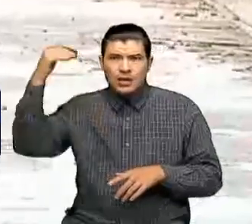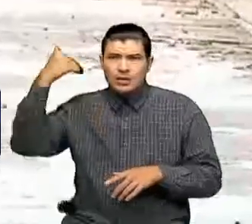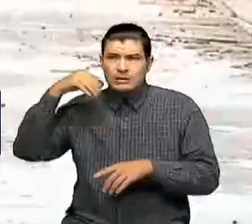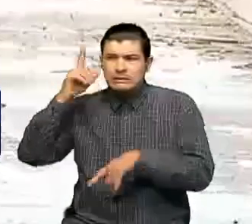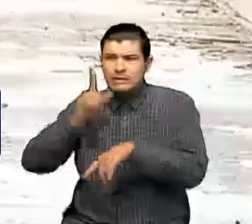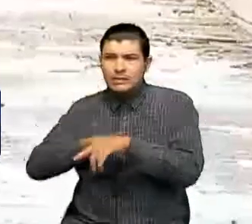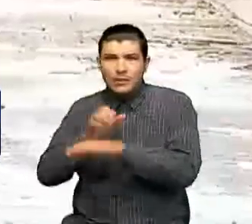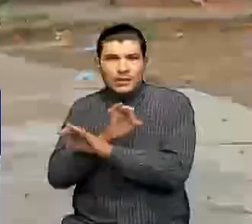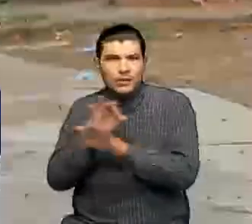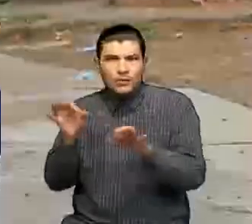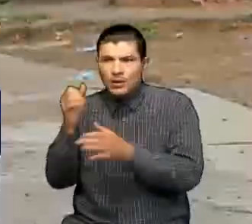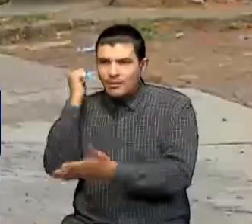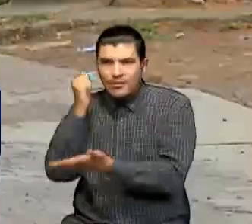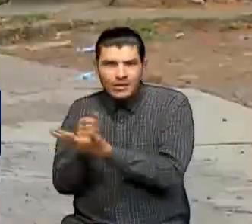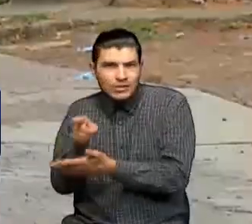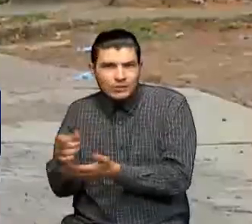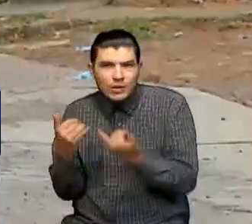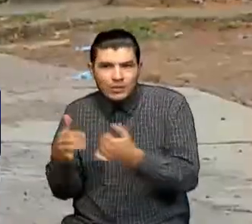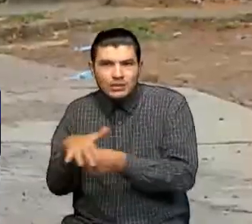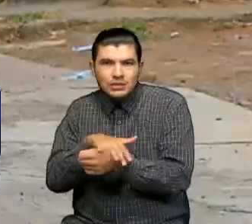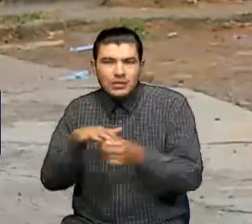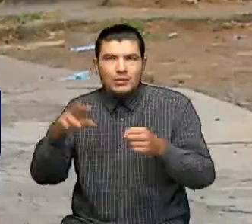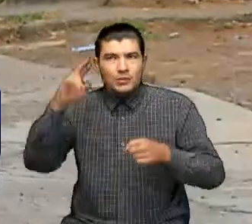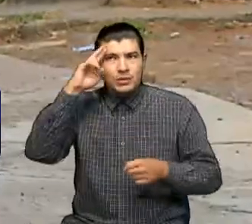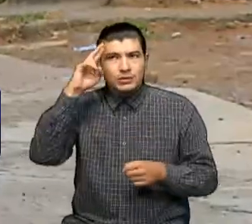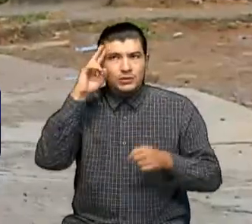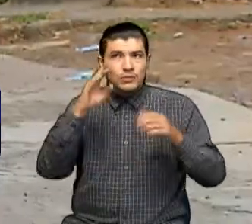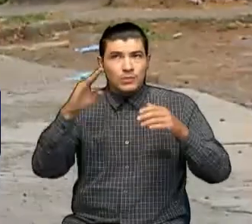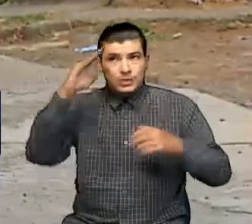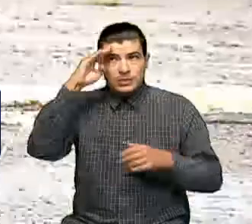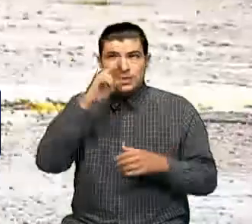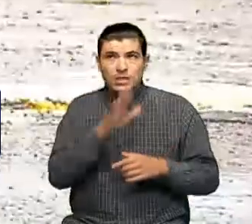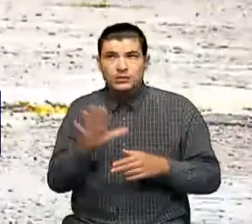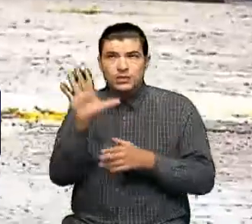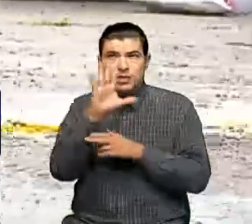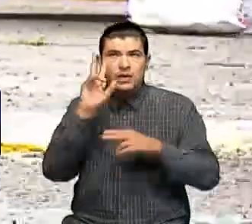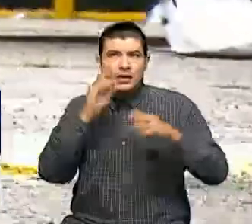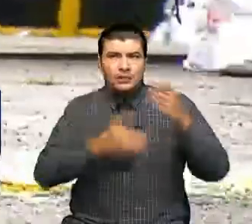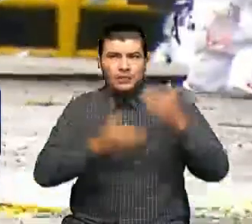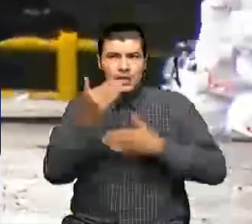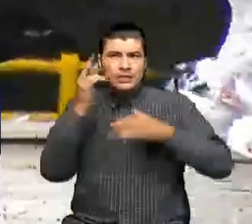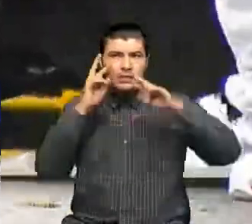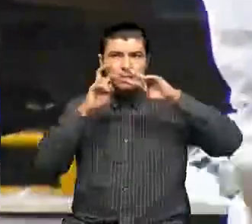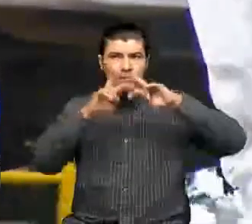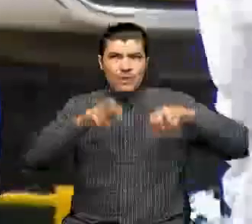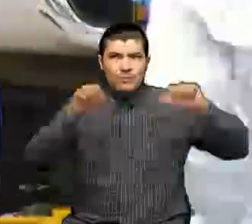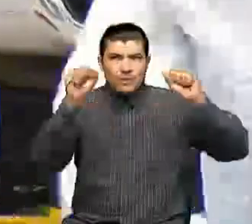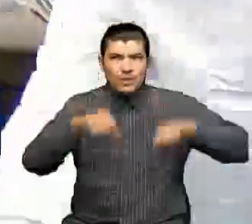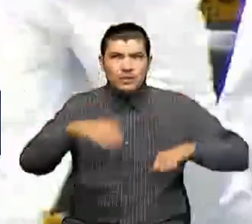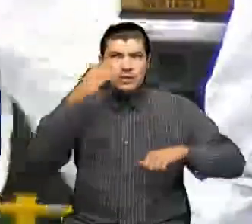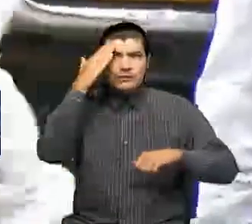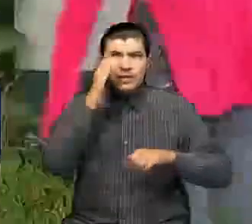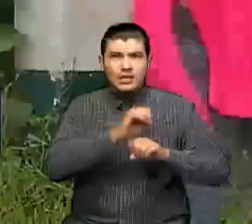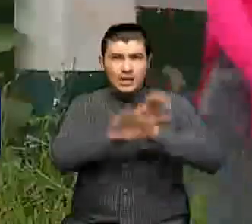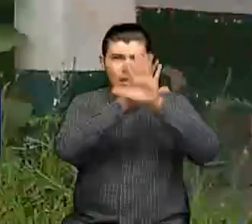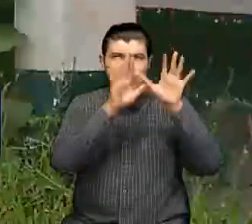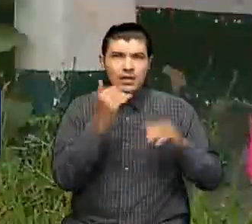tiempo un hecho de sangre como éste por lo pronto las autoridades iniciaron las investigaciones para esclarecer este crimen